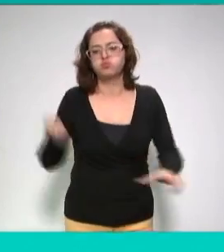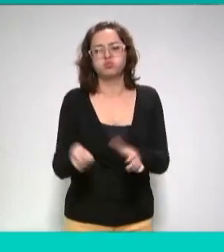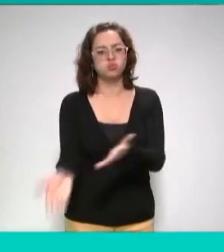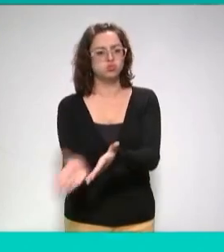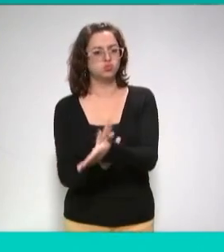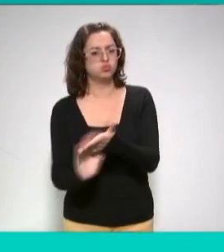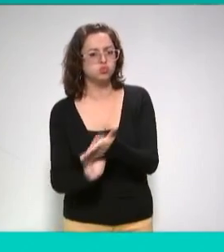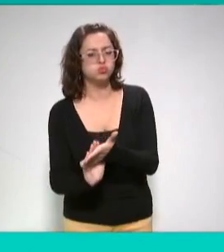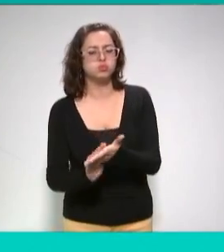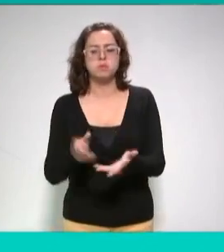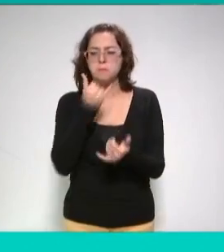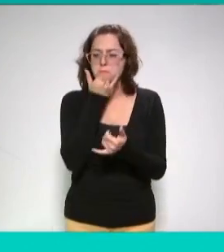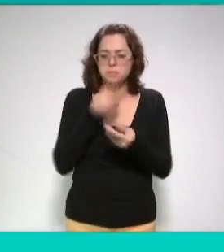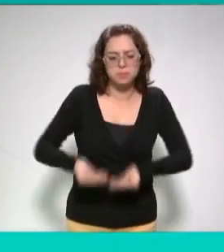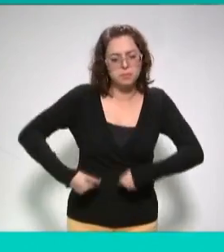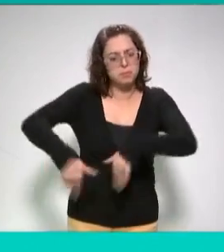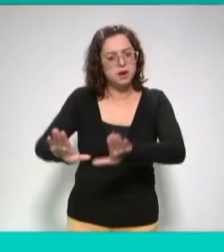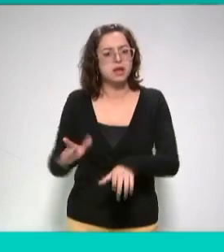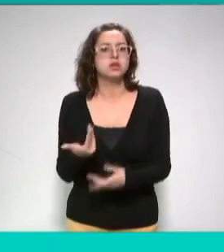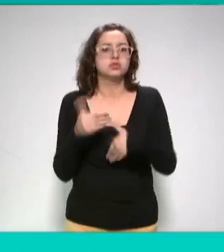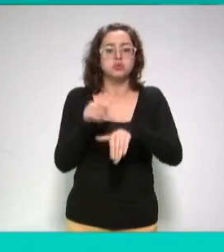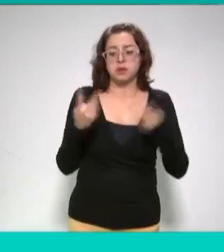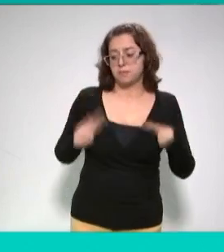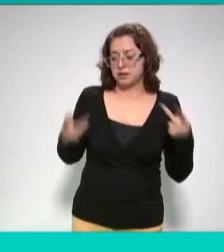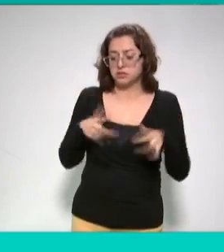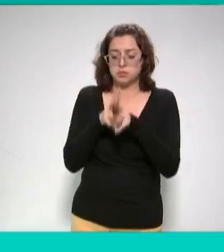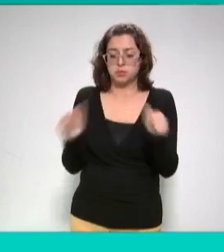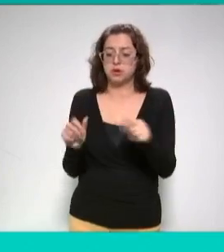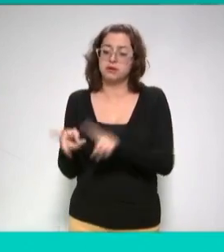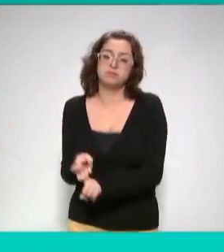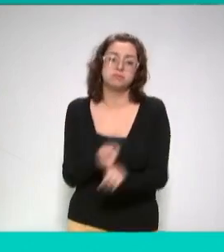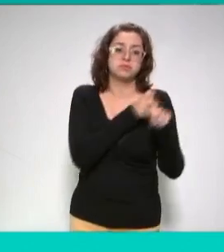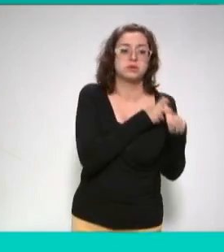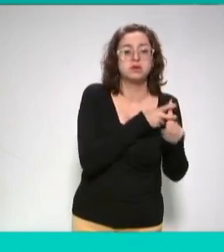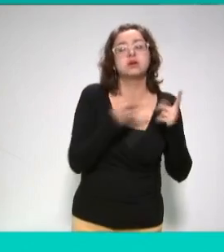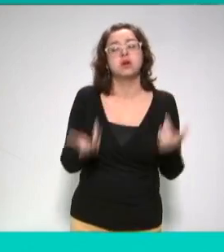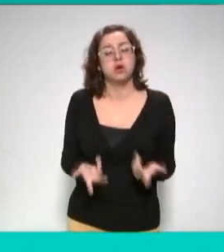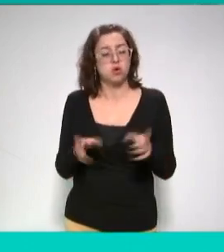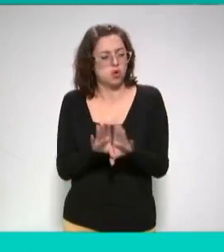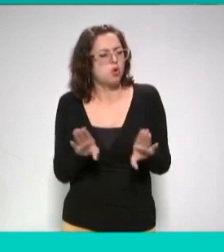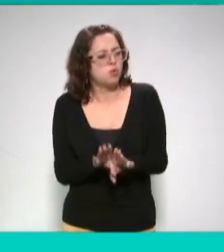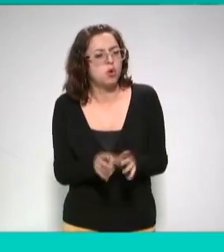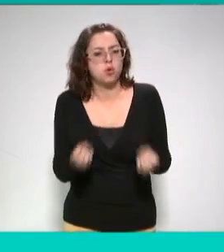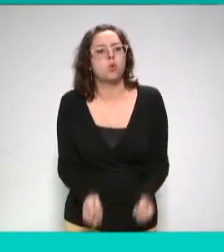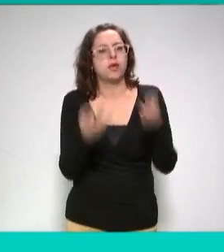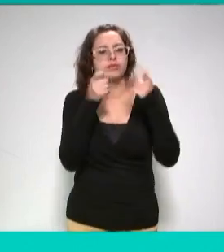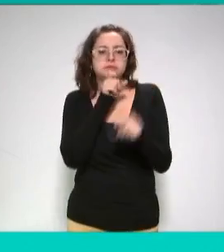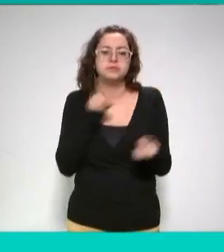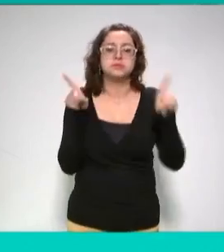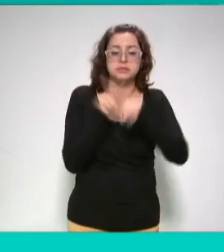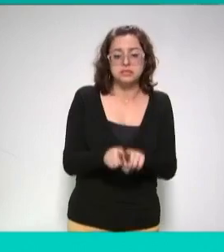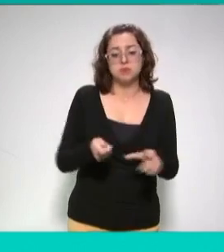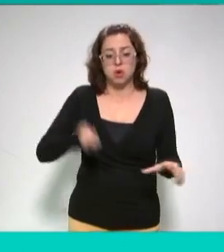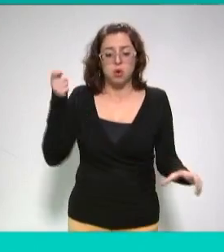en primera instancia por los delitos de desaparición de personas y de desaparición forzada de personas, así como el número de la causa